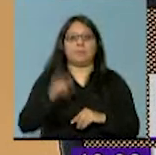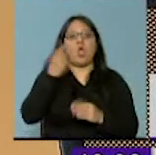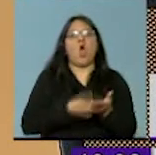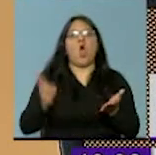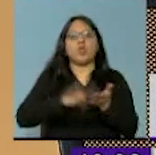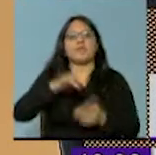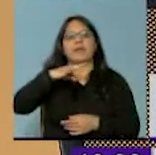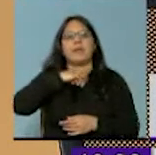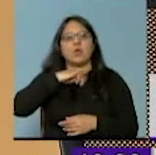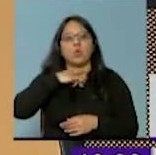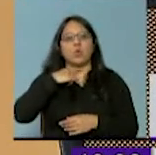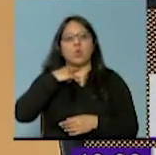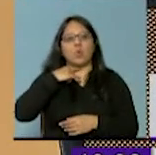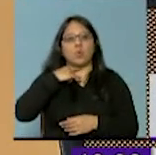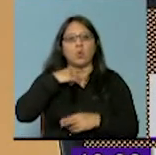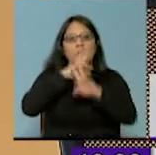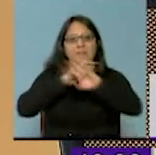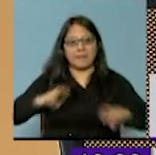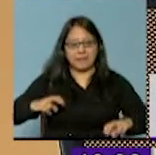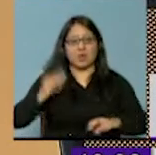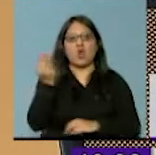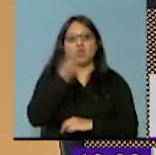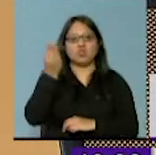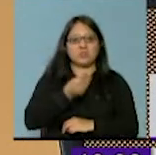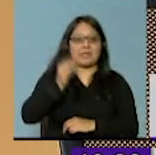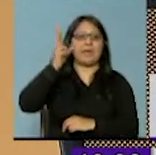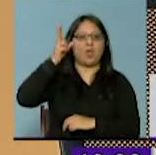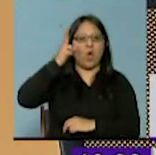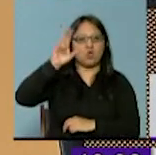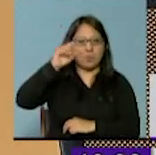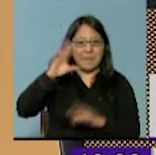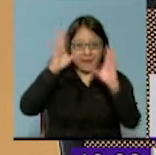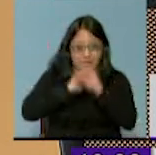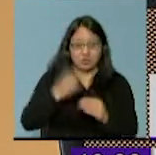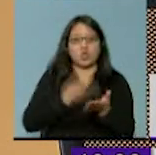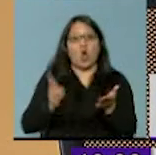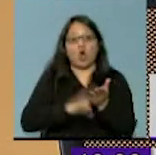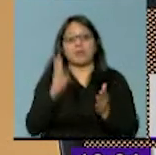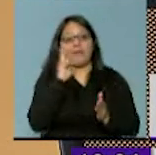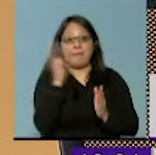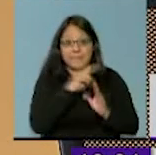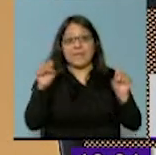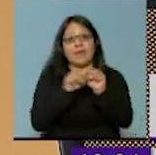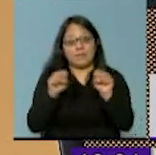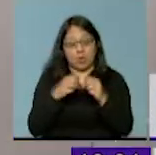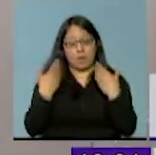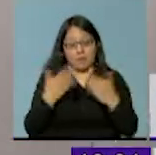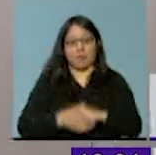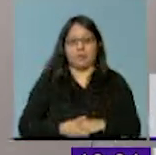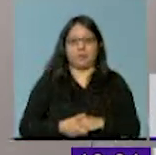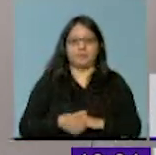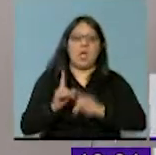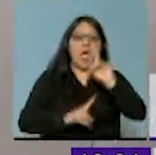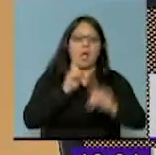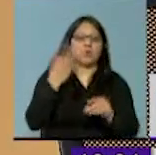Jujuy Investiga este sábado, 20:30 horas, pantallas de Canal 7 de Jujuy. Y agradecerle a la gente que escribió y que a veces no siempre se puede. Porque...